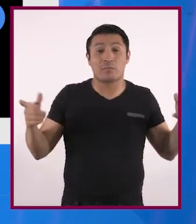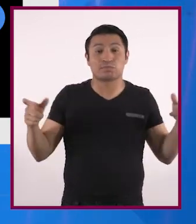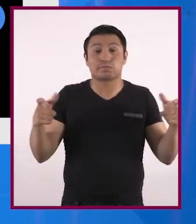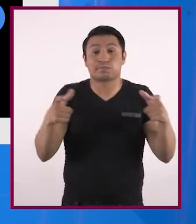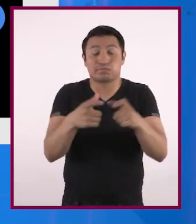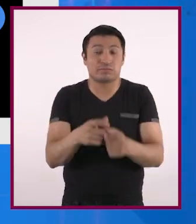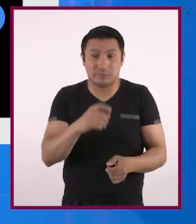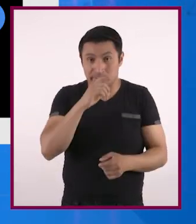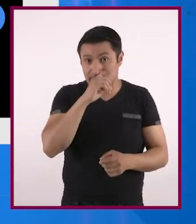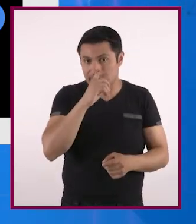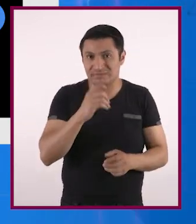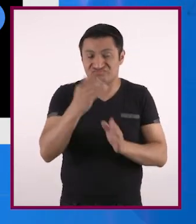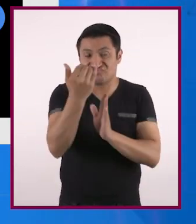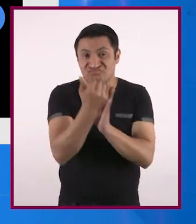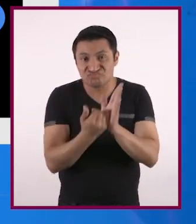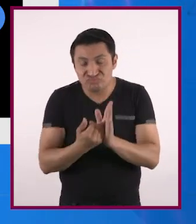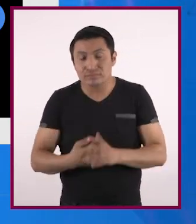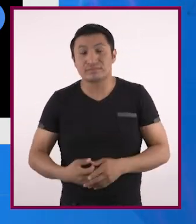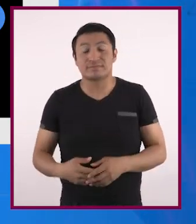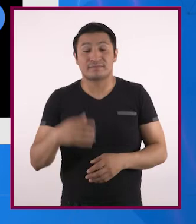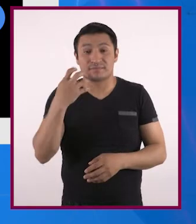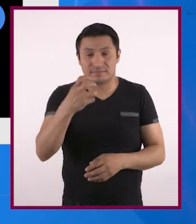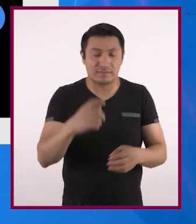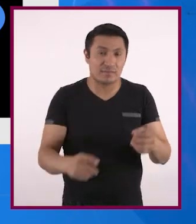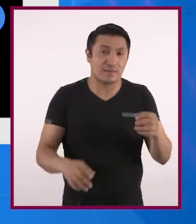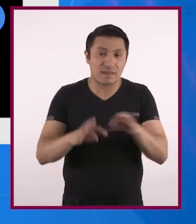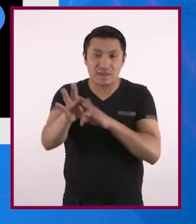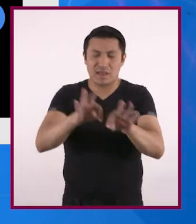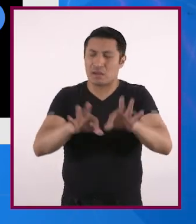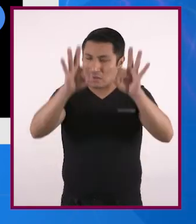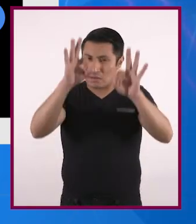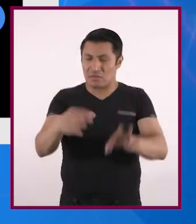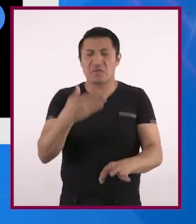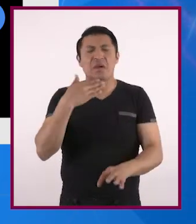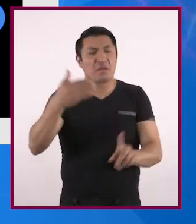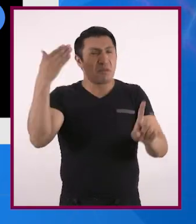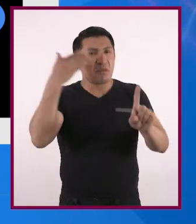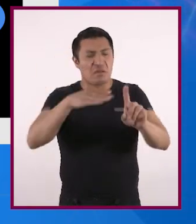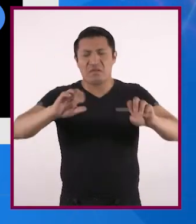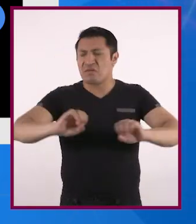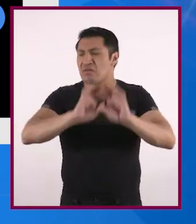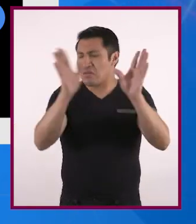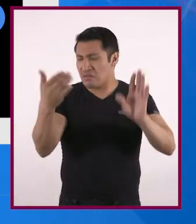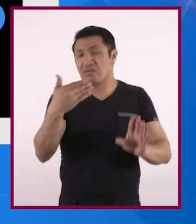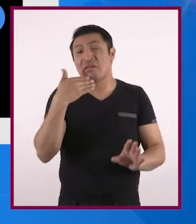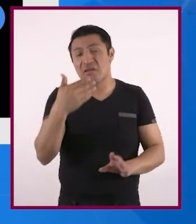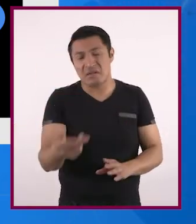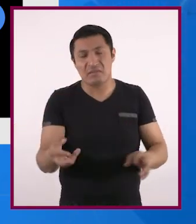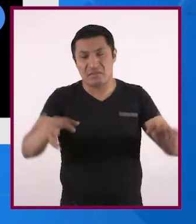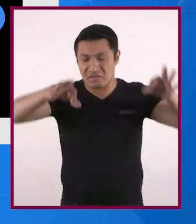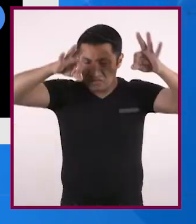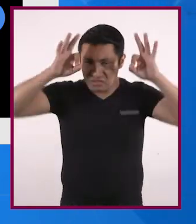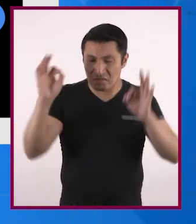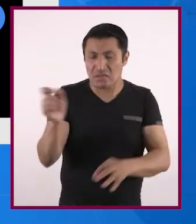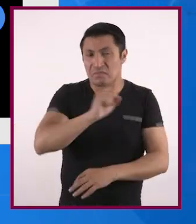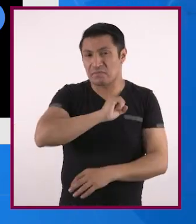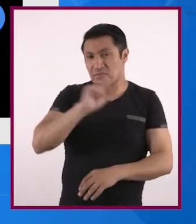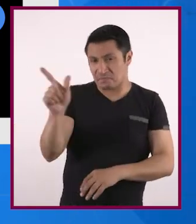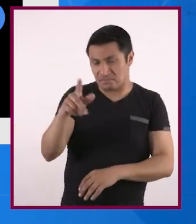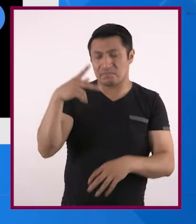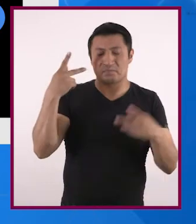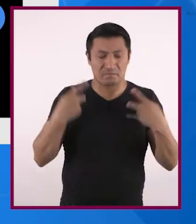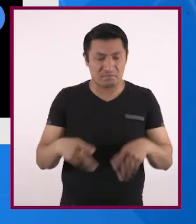trabajo muy difícil que está hasta cierto punto bien planteado, con una buena intención, con un profesionalismo de